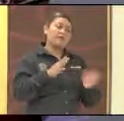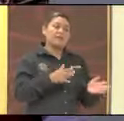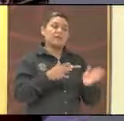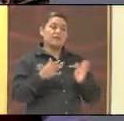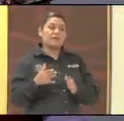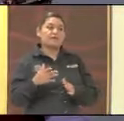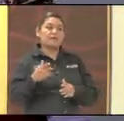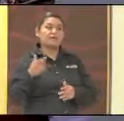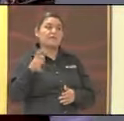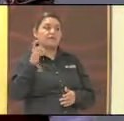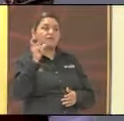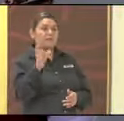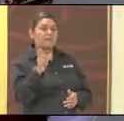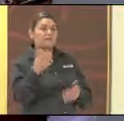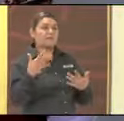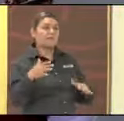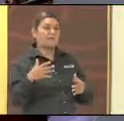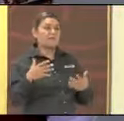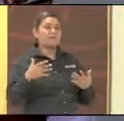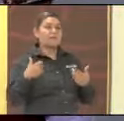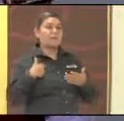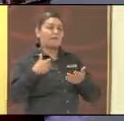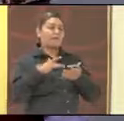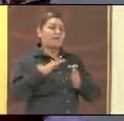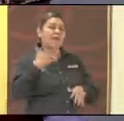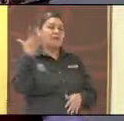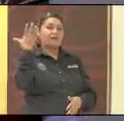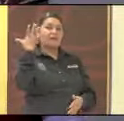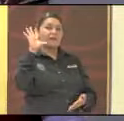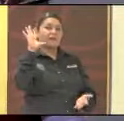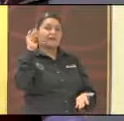les llega por tarjeta. En total, estamos apoyando a